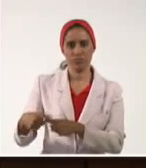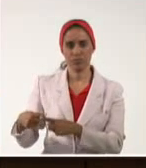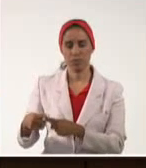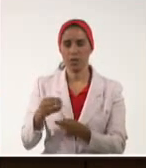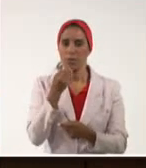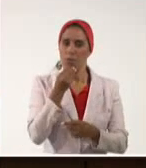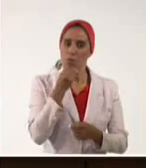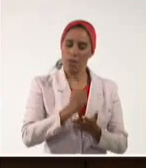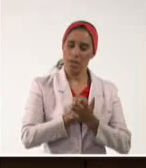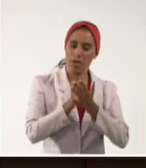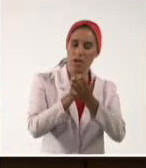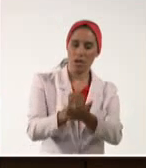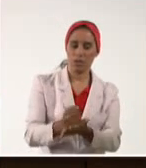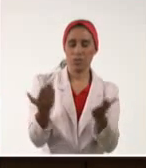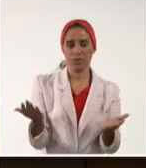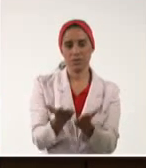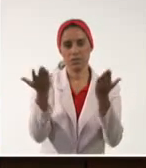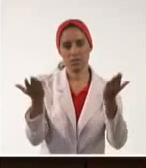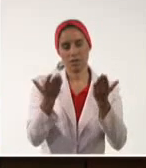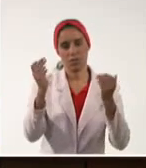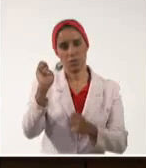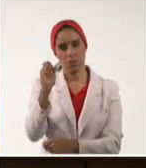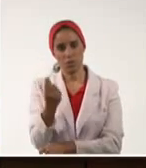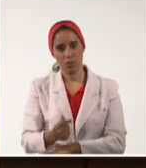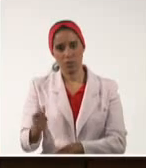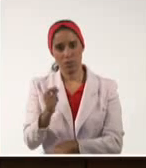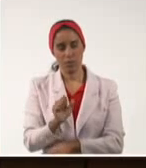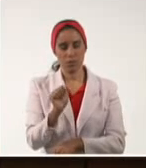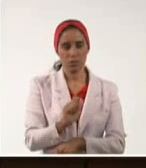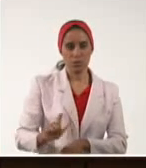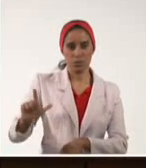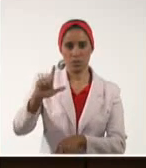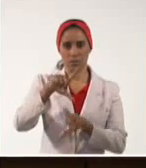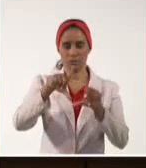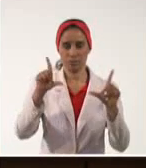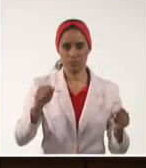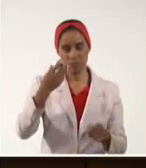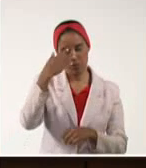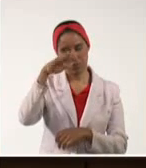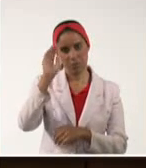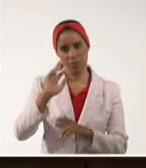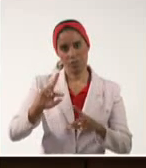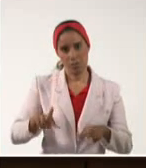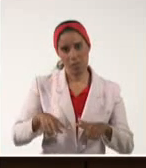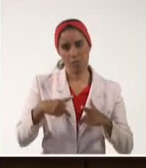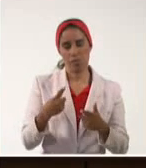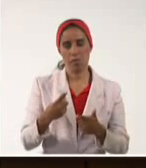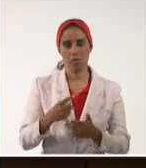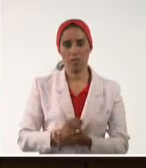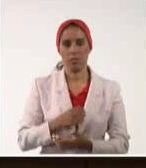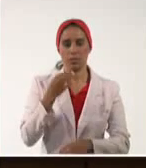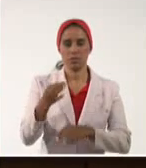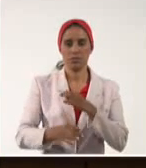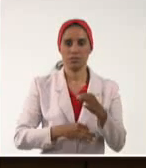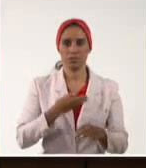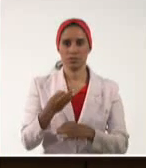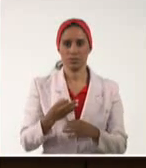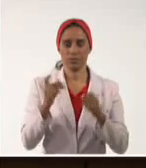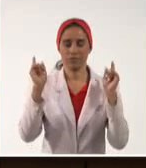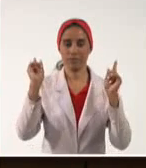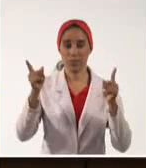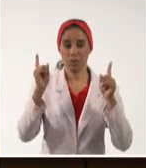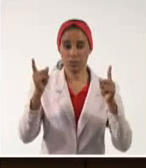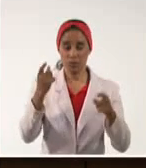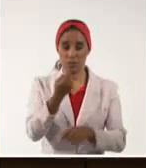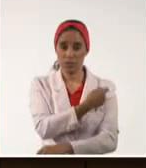prevista al desarrollo económico y social del país. Ratificamos una vez más que las políticas